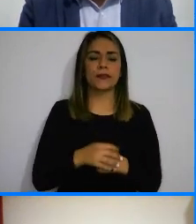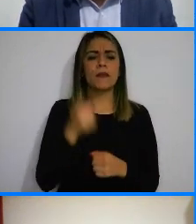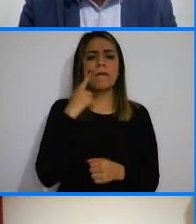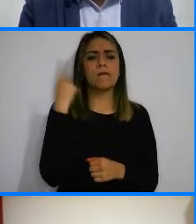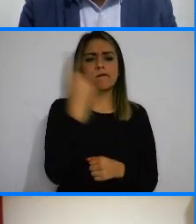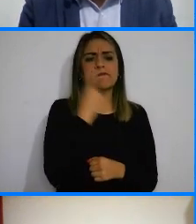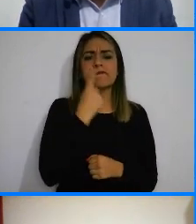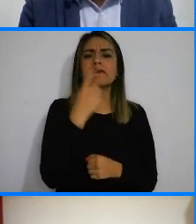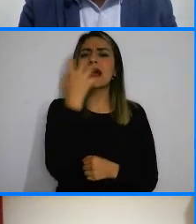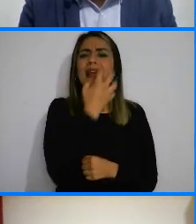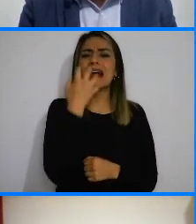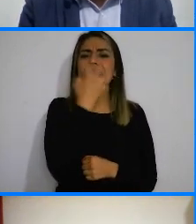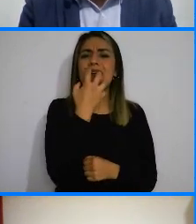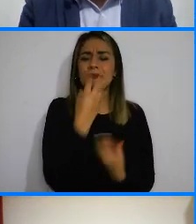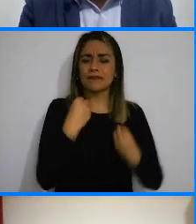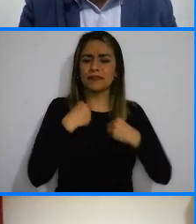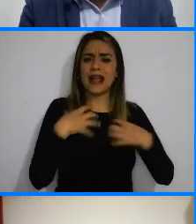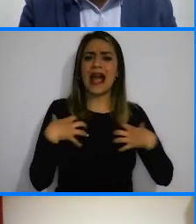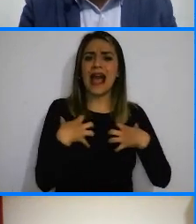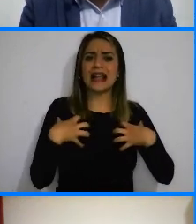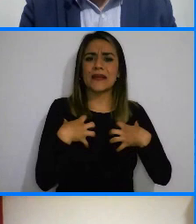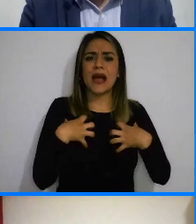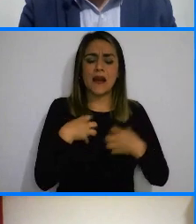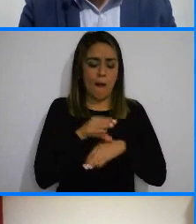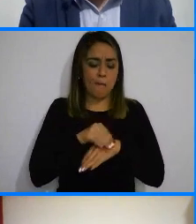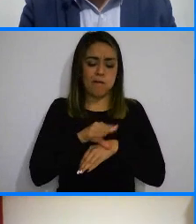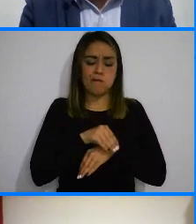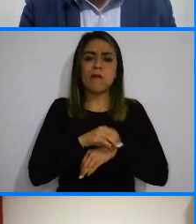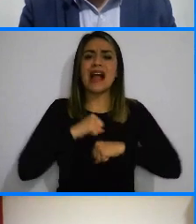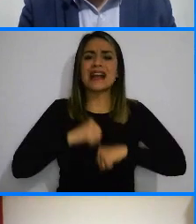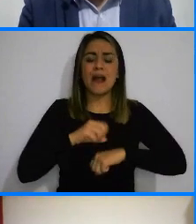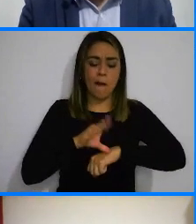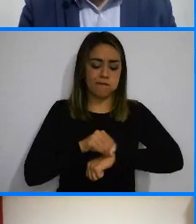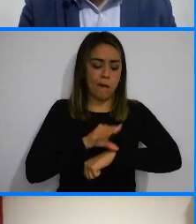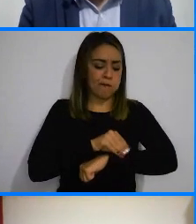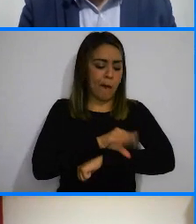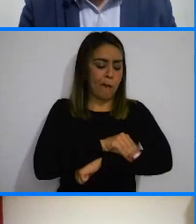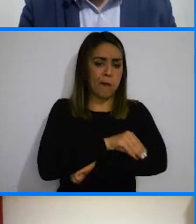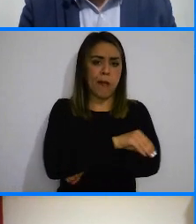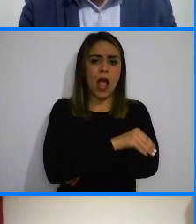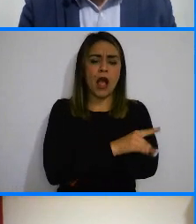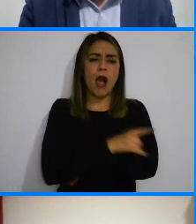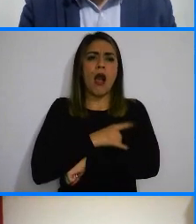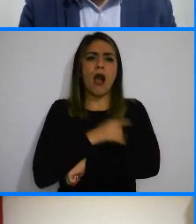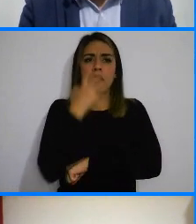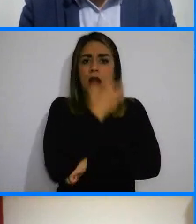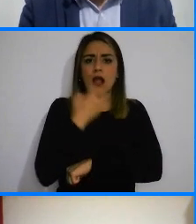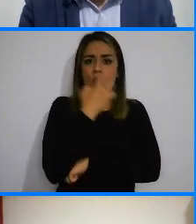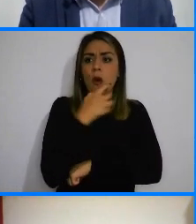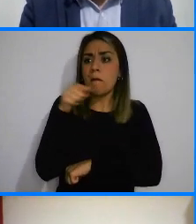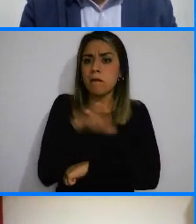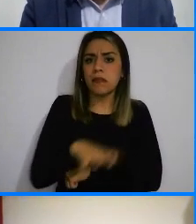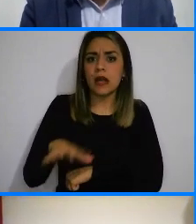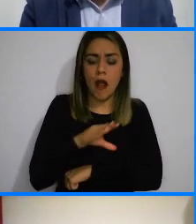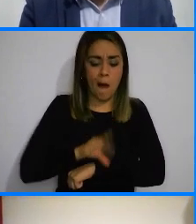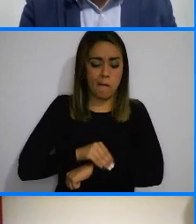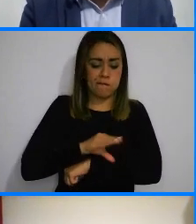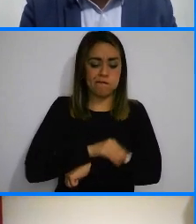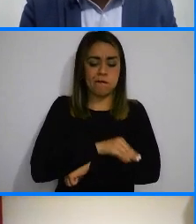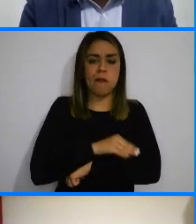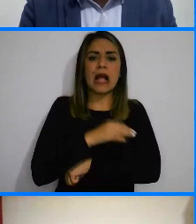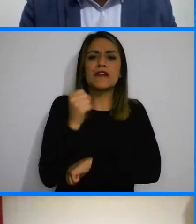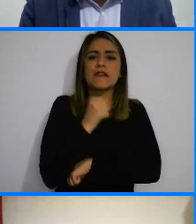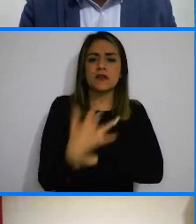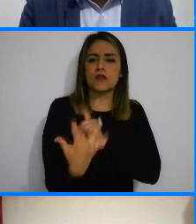lo que le da el calor a los animales es la capa de grasa que forma su piel, ¿sí? Entonces, ellos, la capa de grasa es lo que los protege del